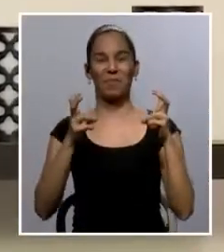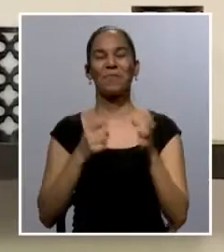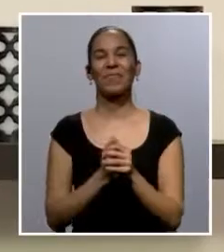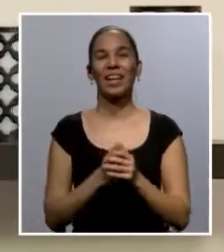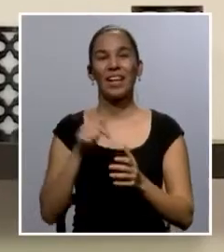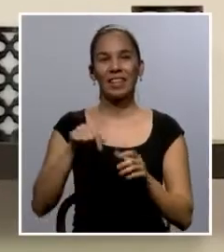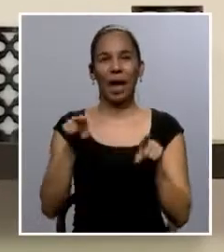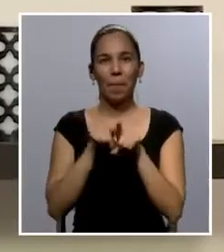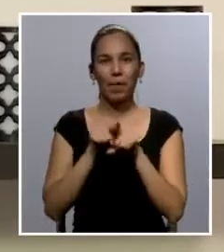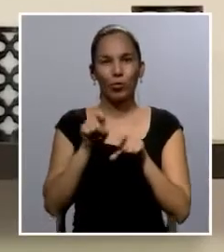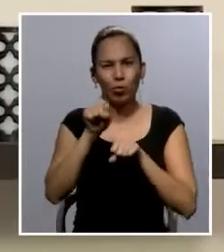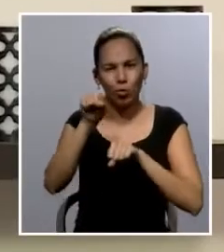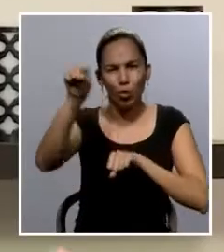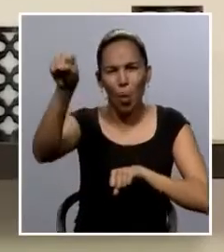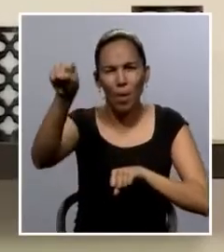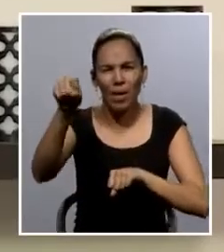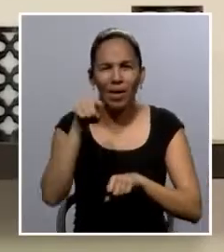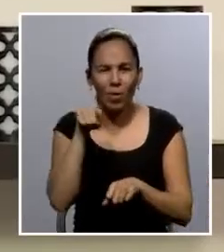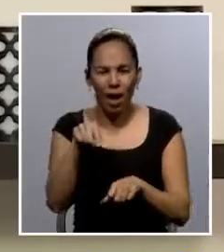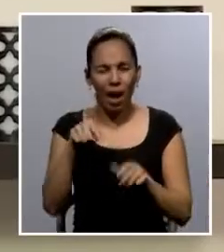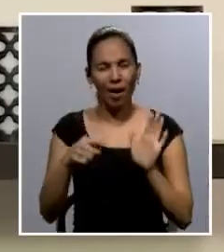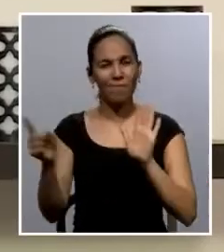un superhéroe también formando parte